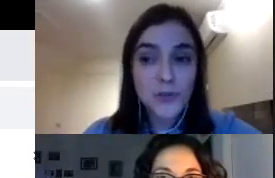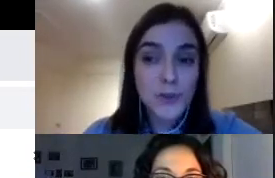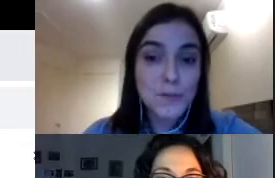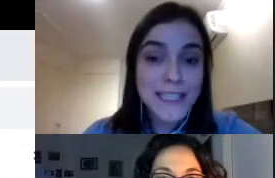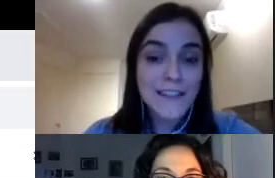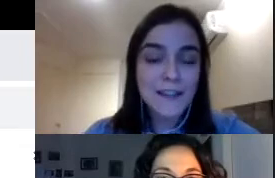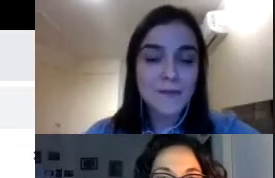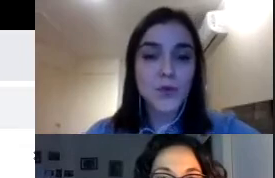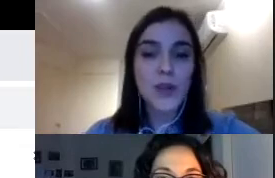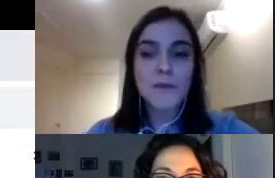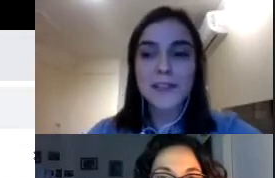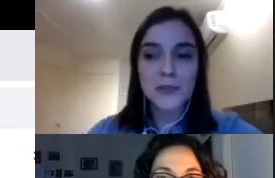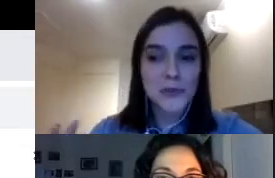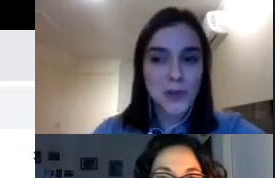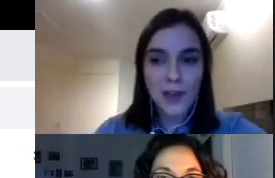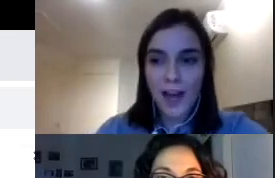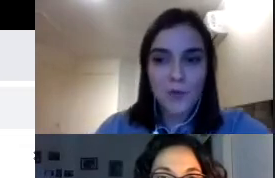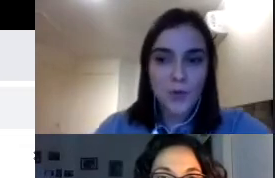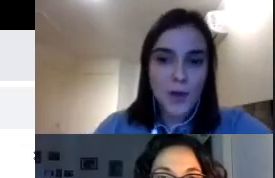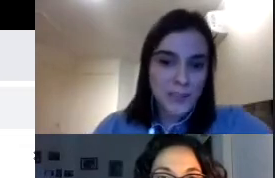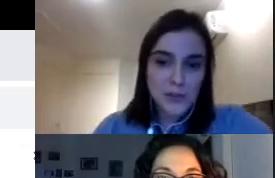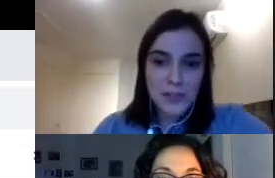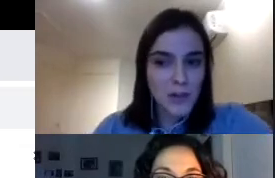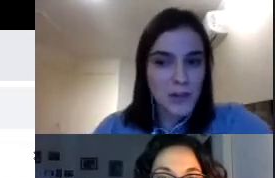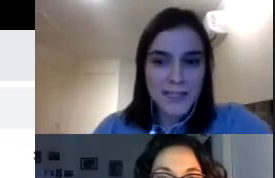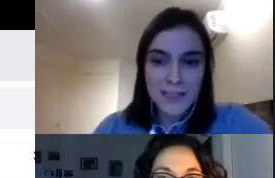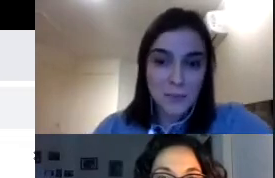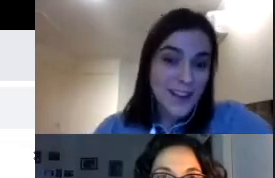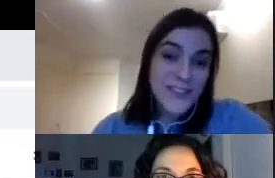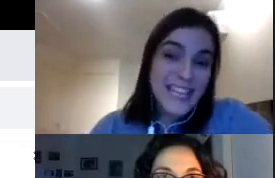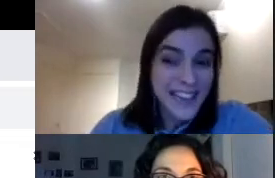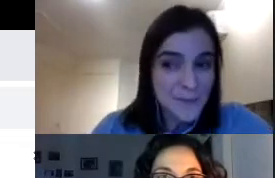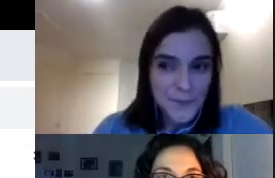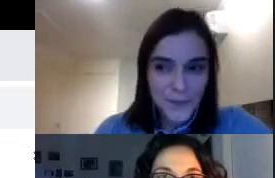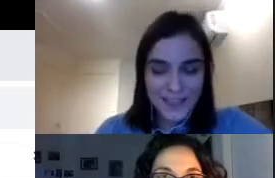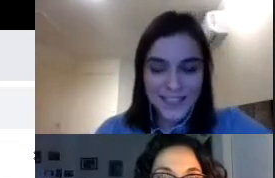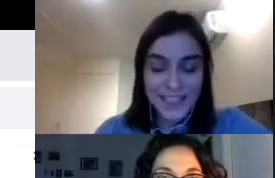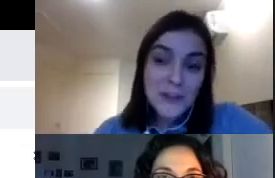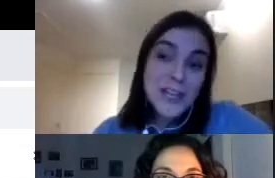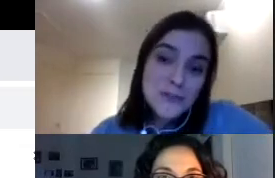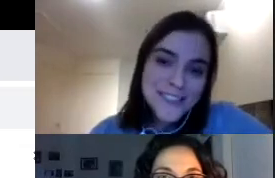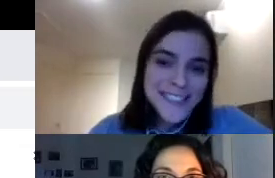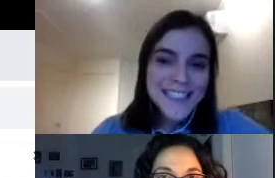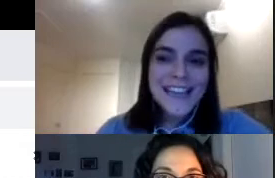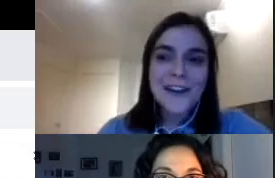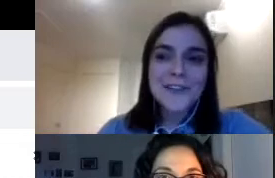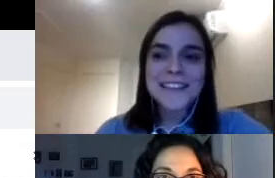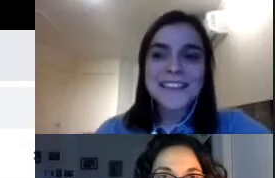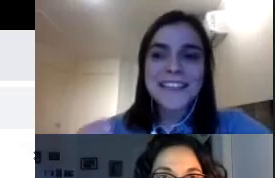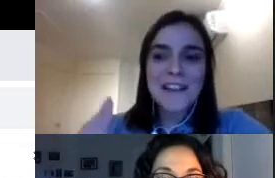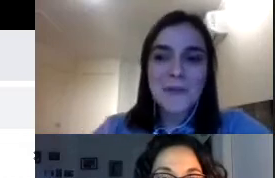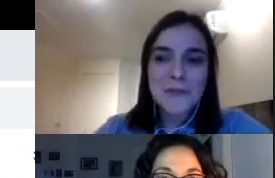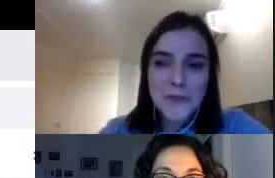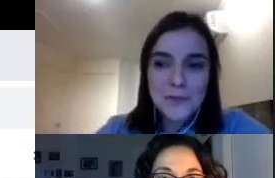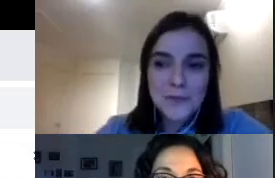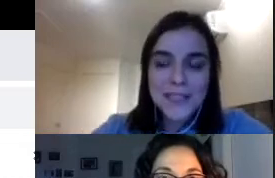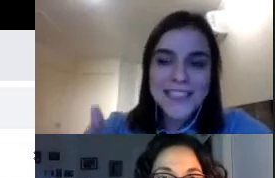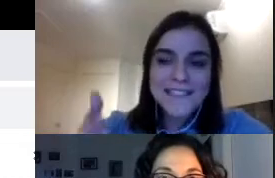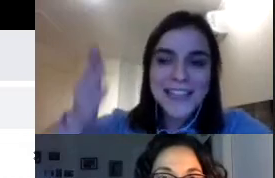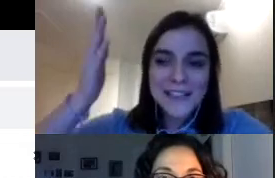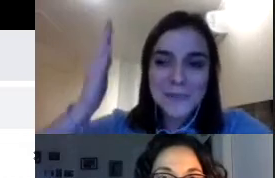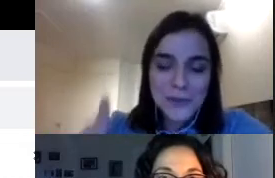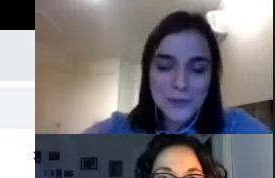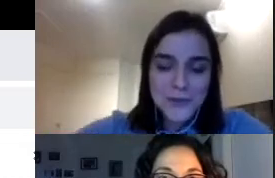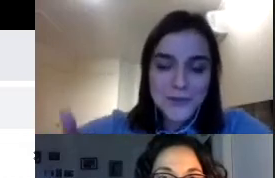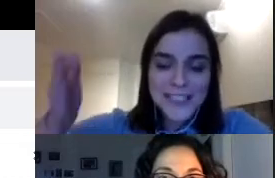retroalimentación formativa. Usualmente nosotros dejábamos una sesión de retroalimentación para el final. Ahora no. Ahora la evaluación